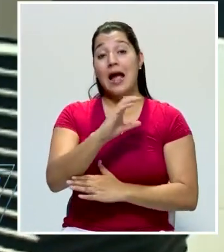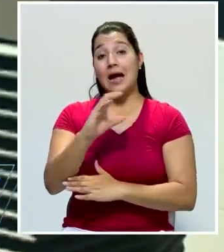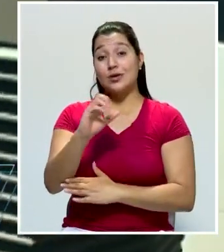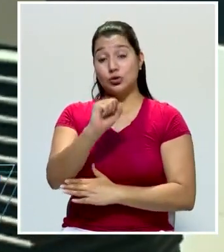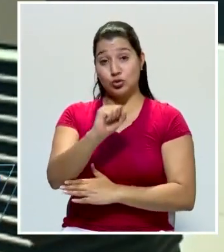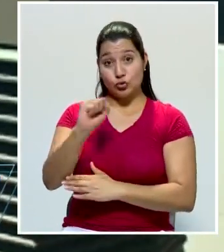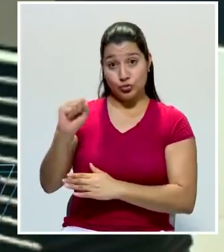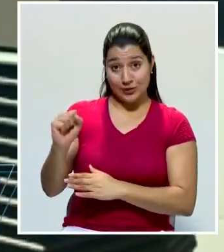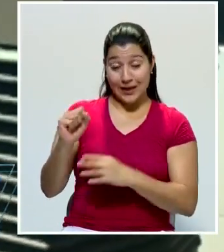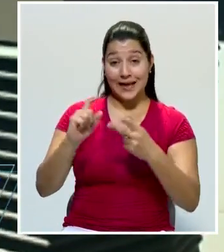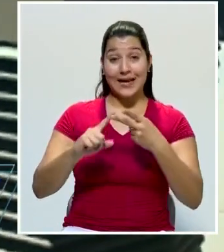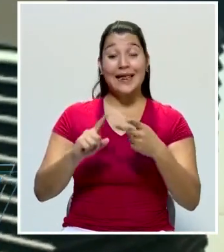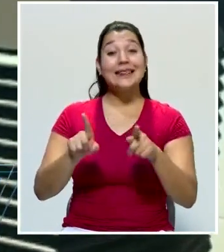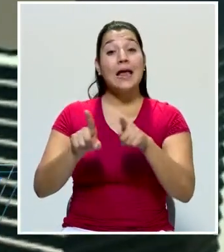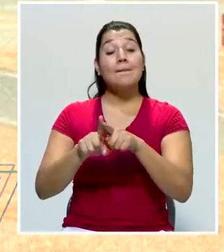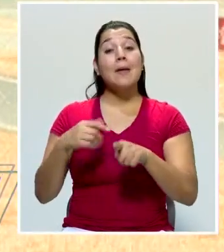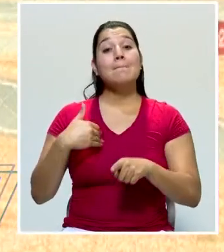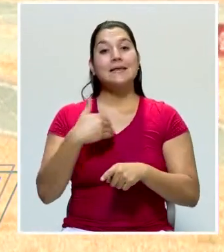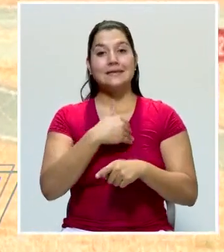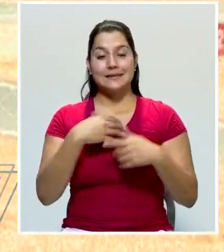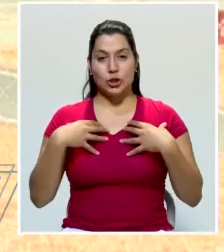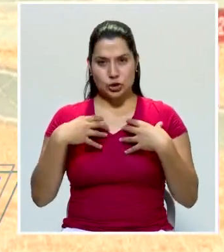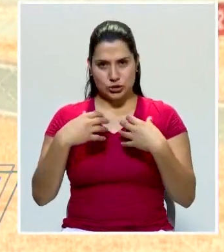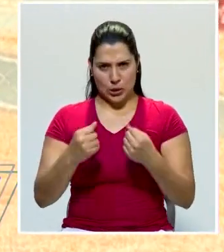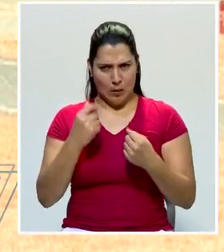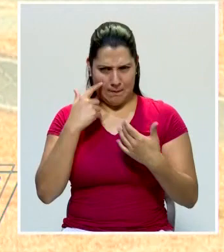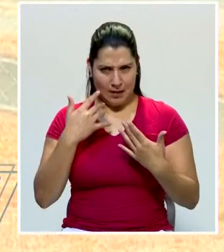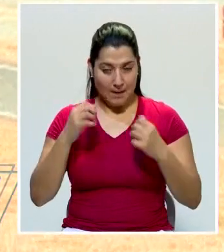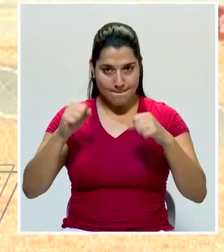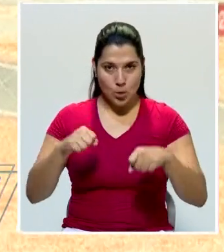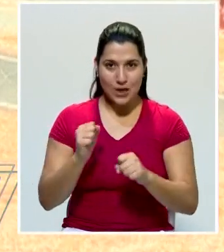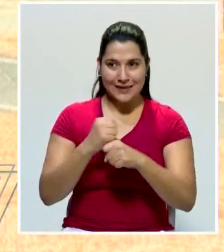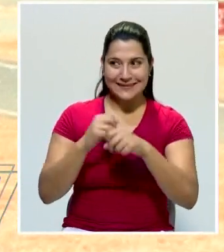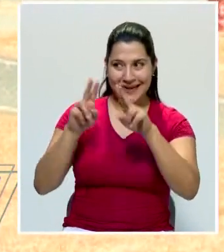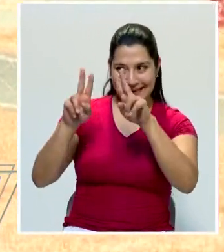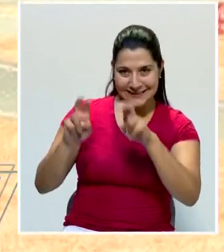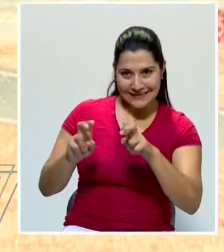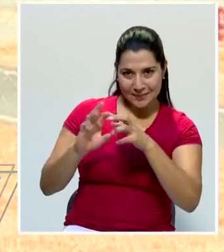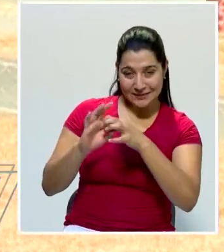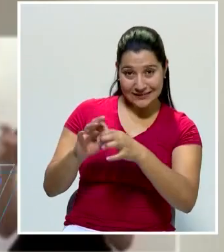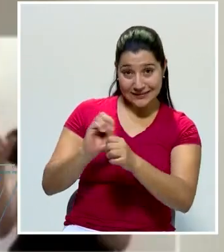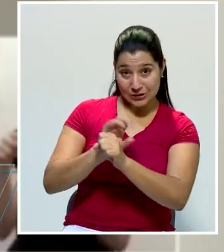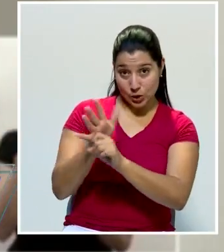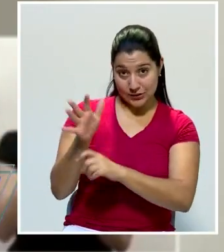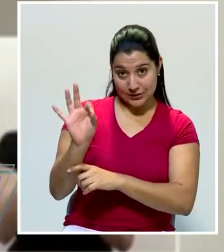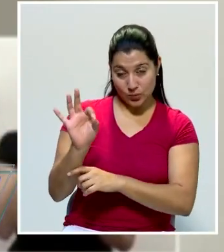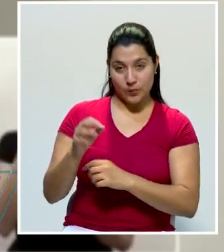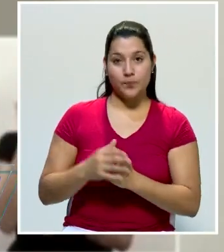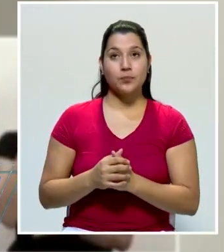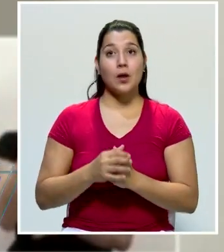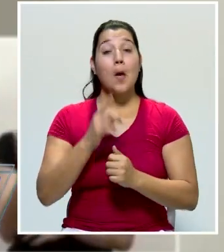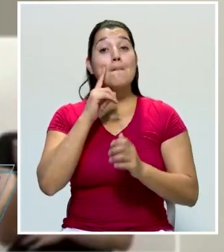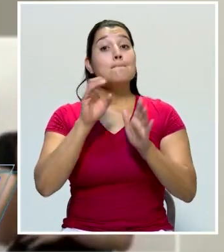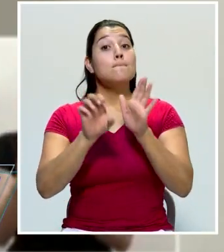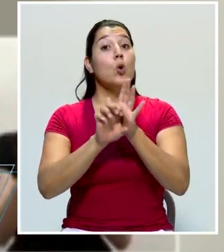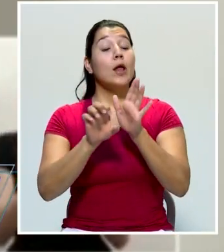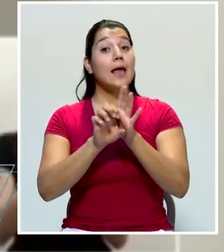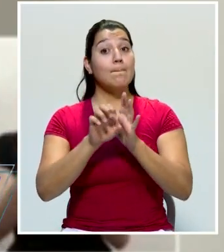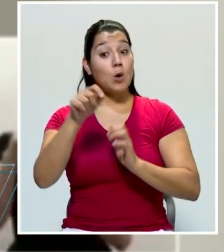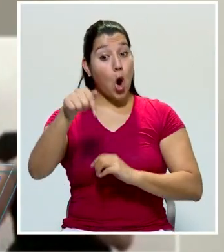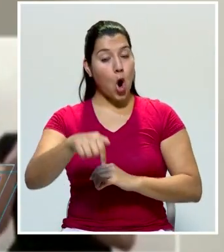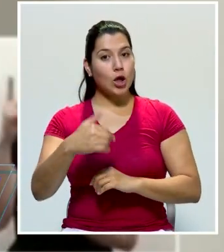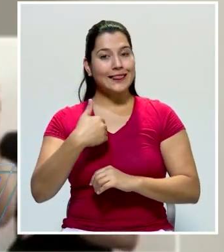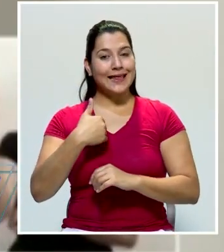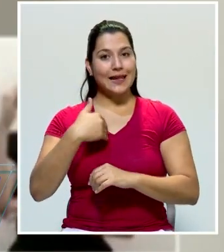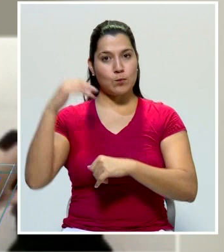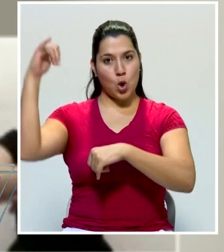del Seguro Social y del Ministerio de Salud para realizar las pruebas de detección del virus. Por ejemplo, tenemos hoy un vuelo